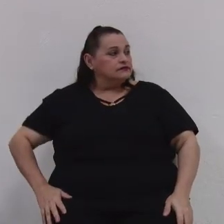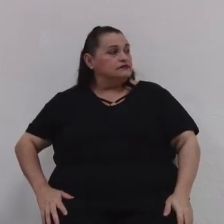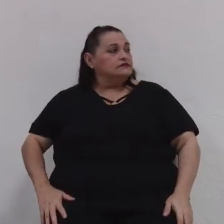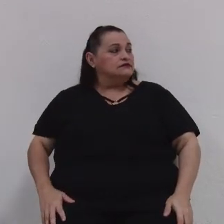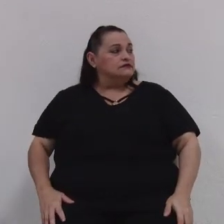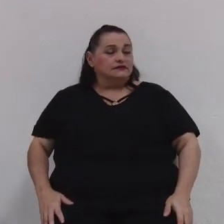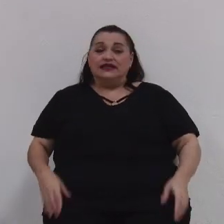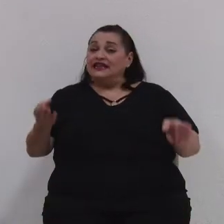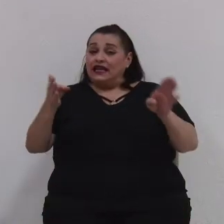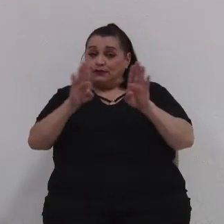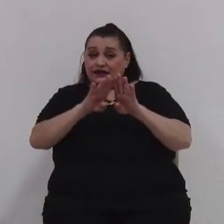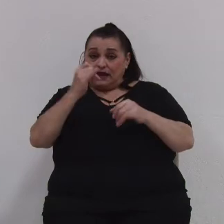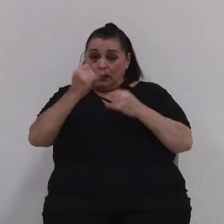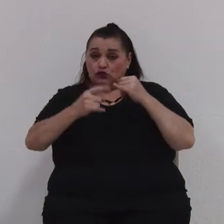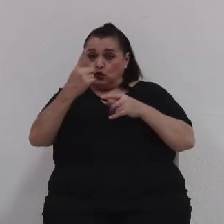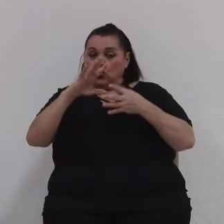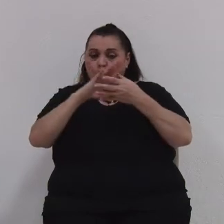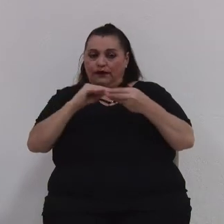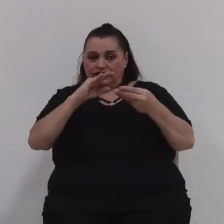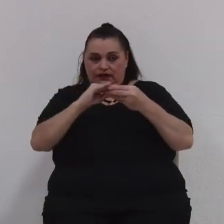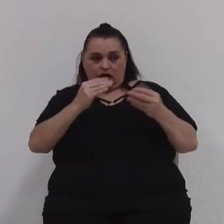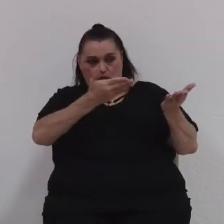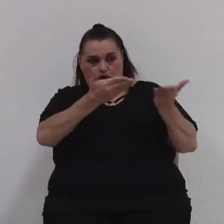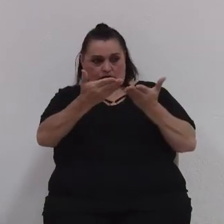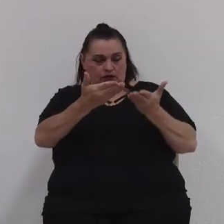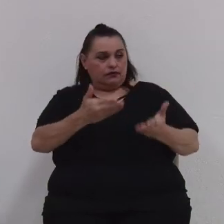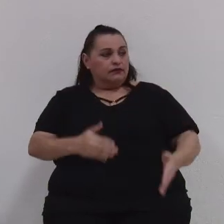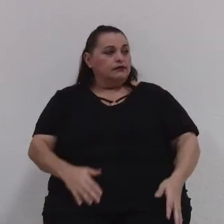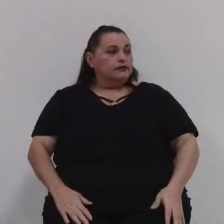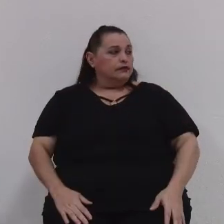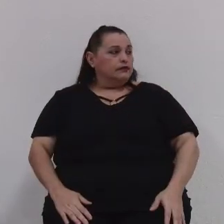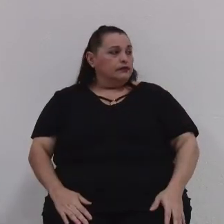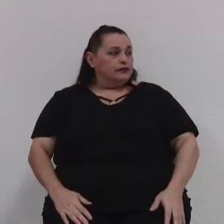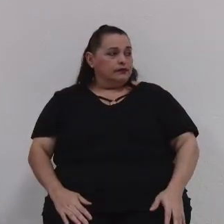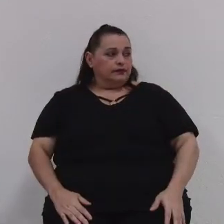Cerramos con un comentario por acá. Por favor.